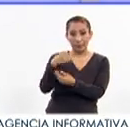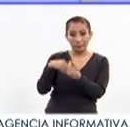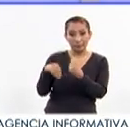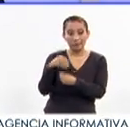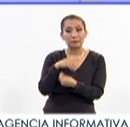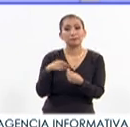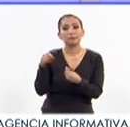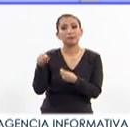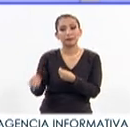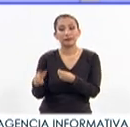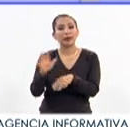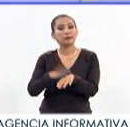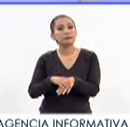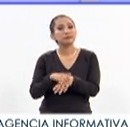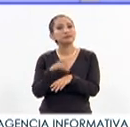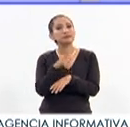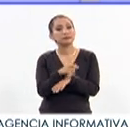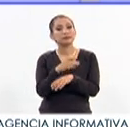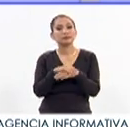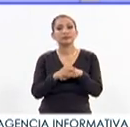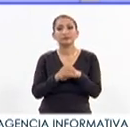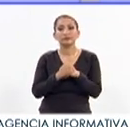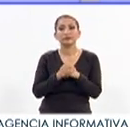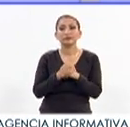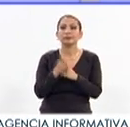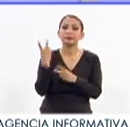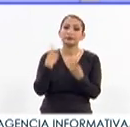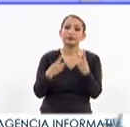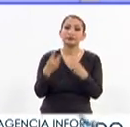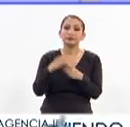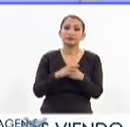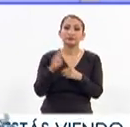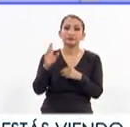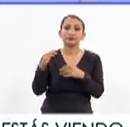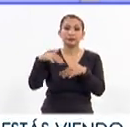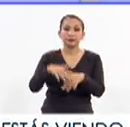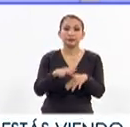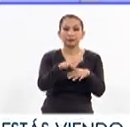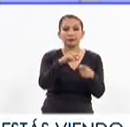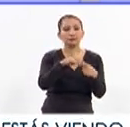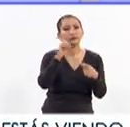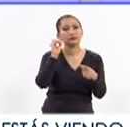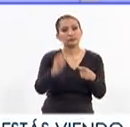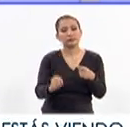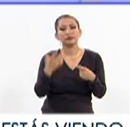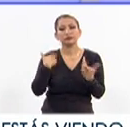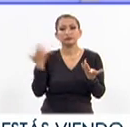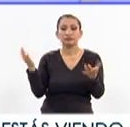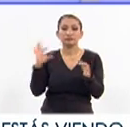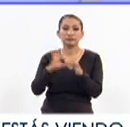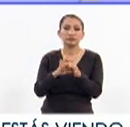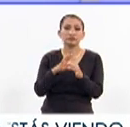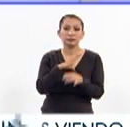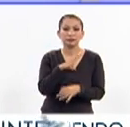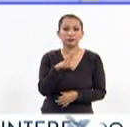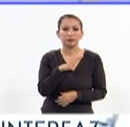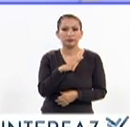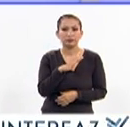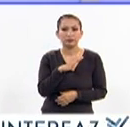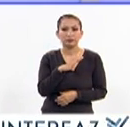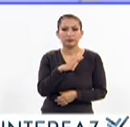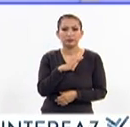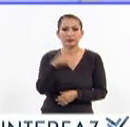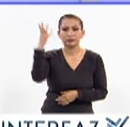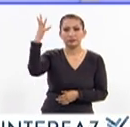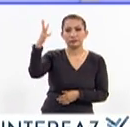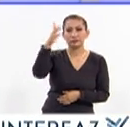renovables. Estas son principalmente provenientes del mar, o también de la correlación que existe